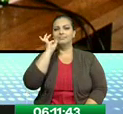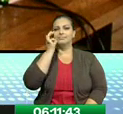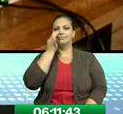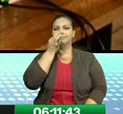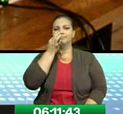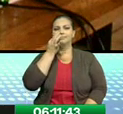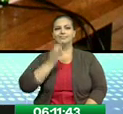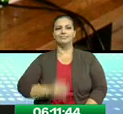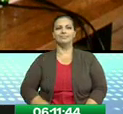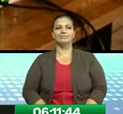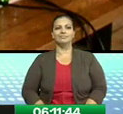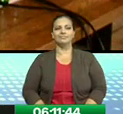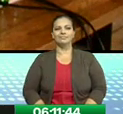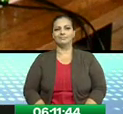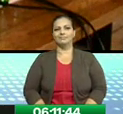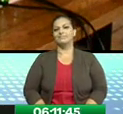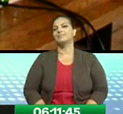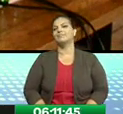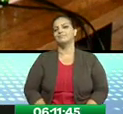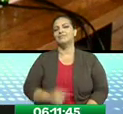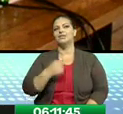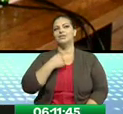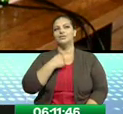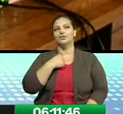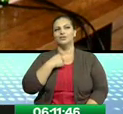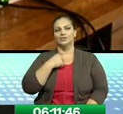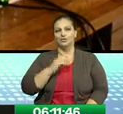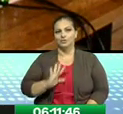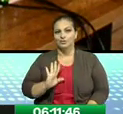uno de los que más me gusta